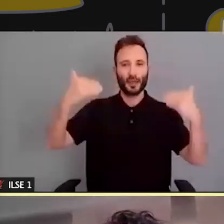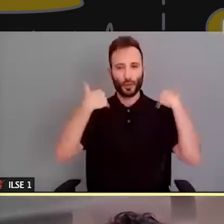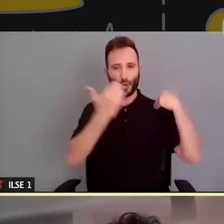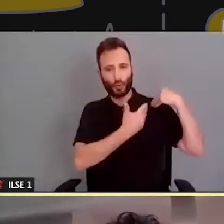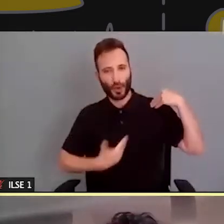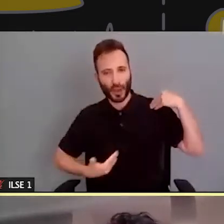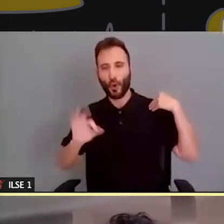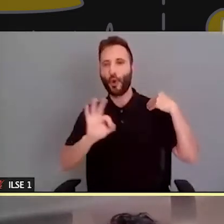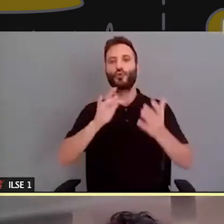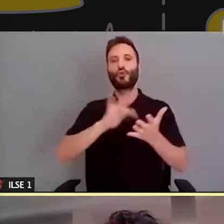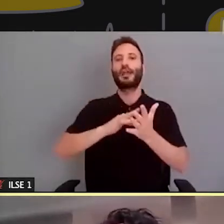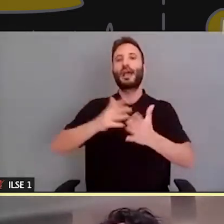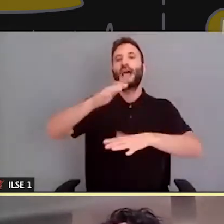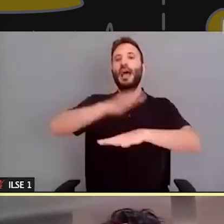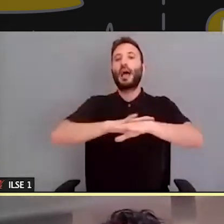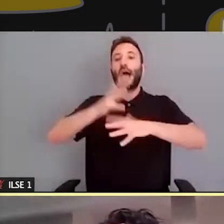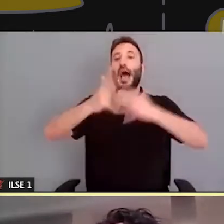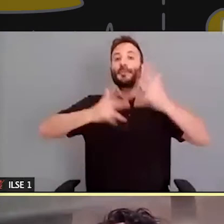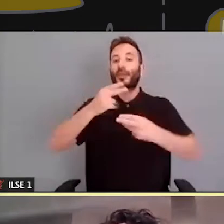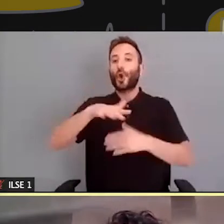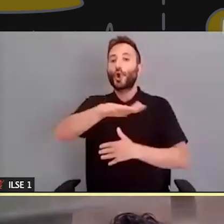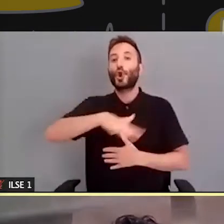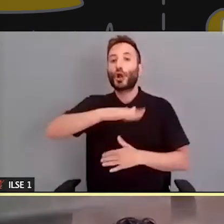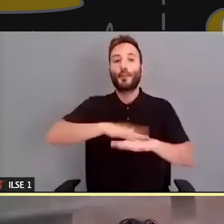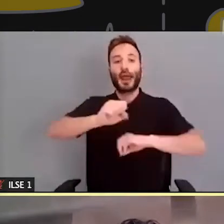que gestiona una playa, ¿cómo les hacemos